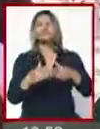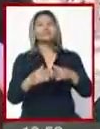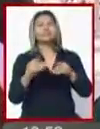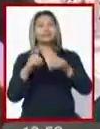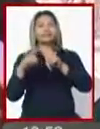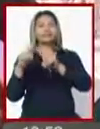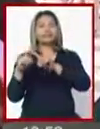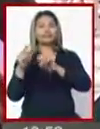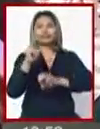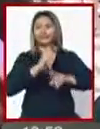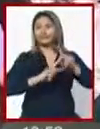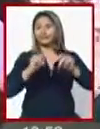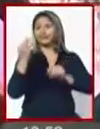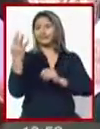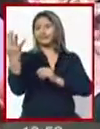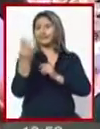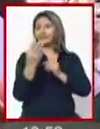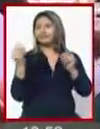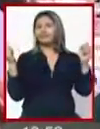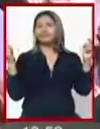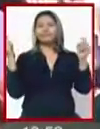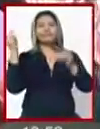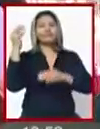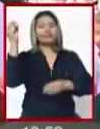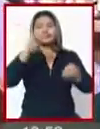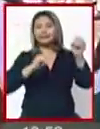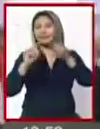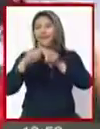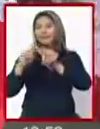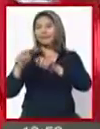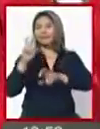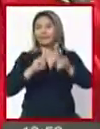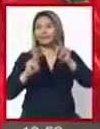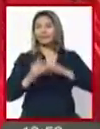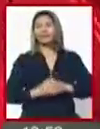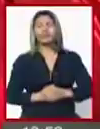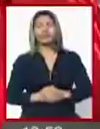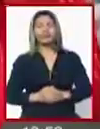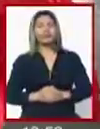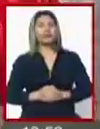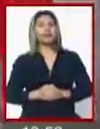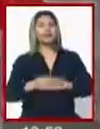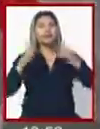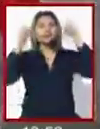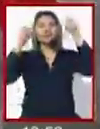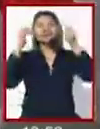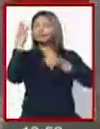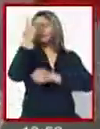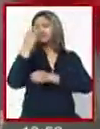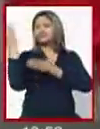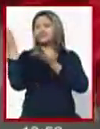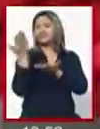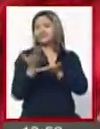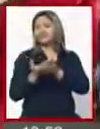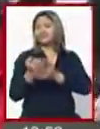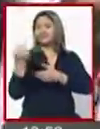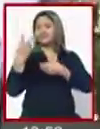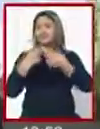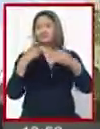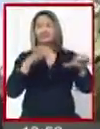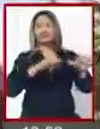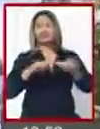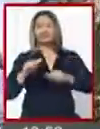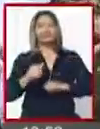los ciudadanos de los cuatro puntos cardinales del país. Por su parte, las reinas de belleza invitan a la población a participar